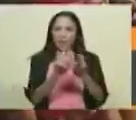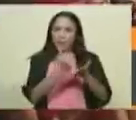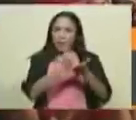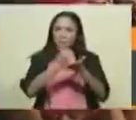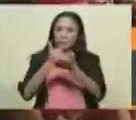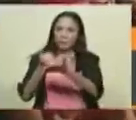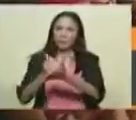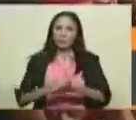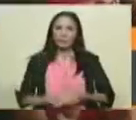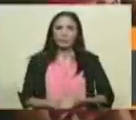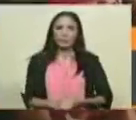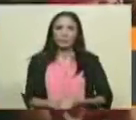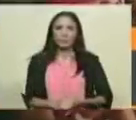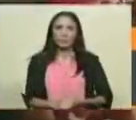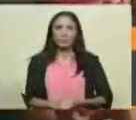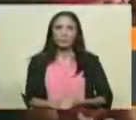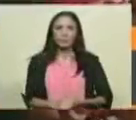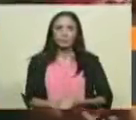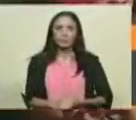de la patria.